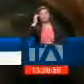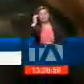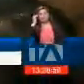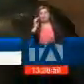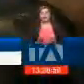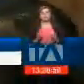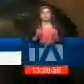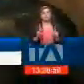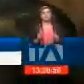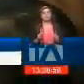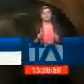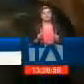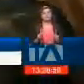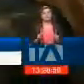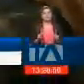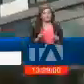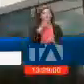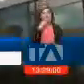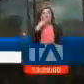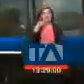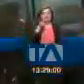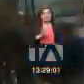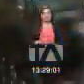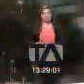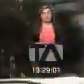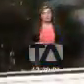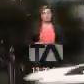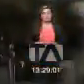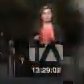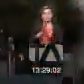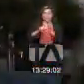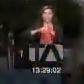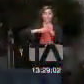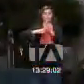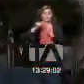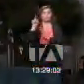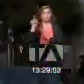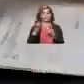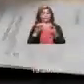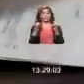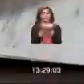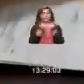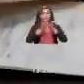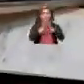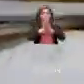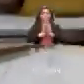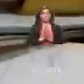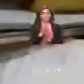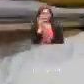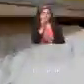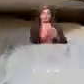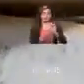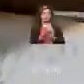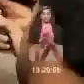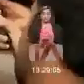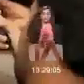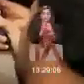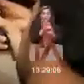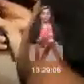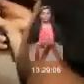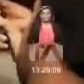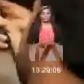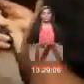una oportunidad disfrazada para ser mejores. A los pedidos a la Contraloría se suman los de un asambleísta que solicita dos exámenes especiales.